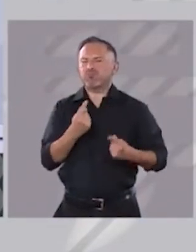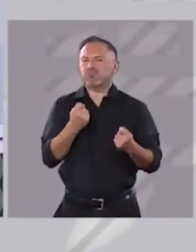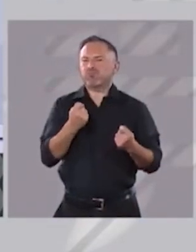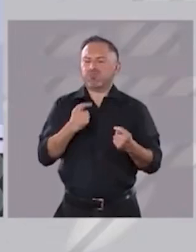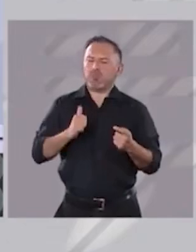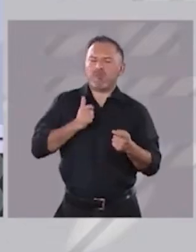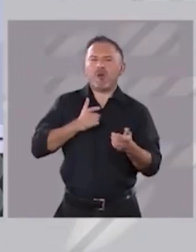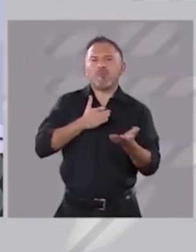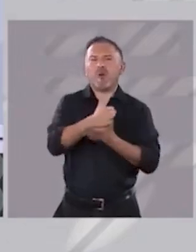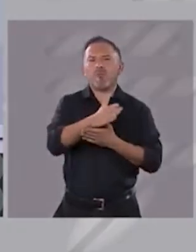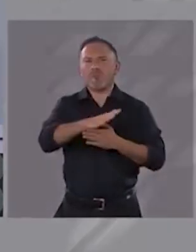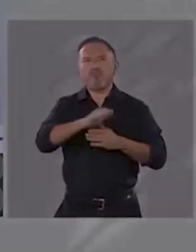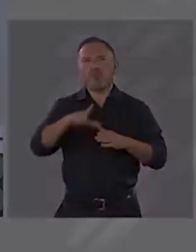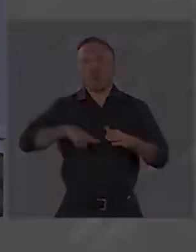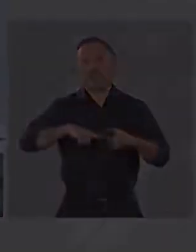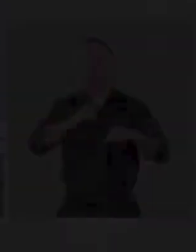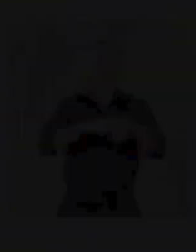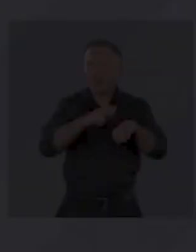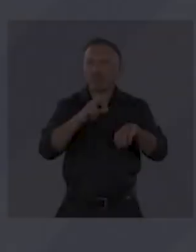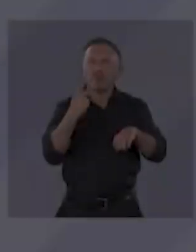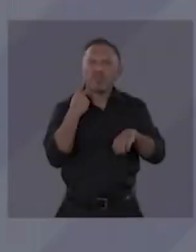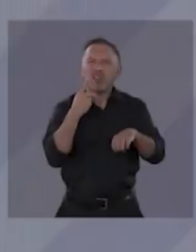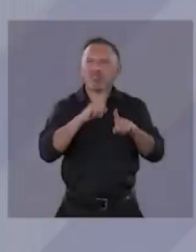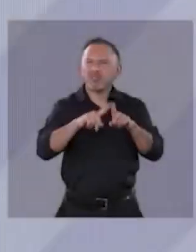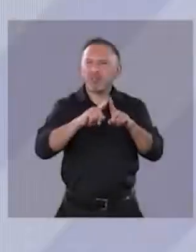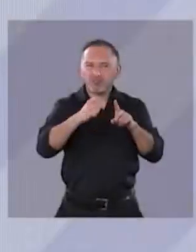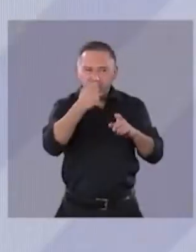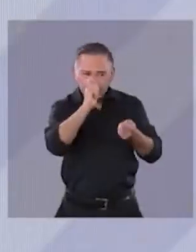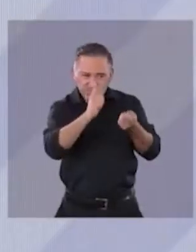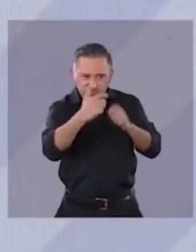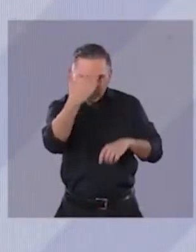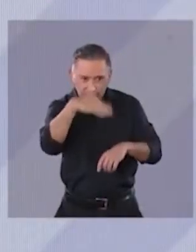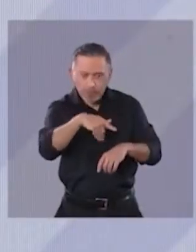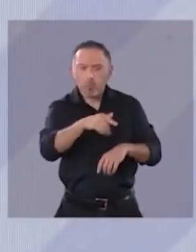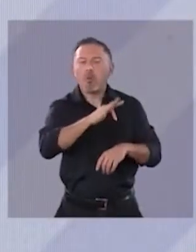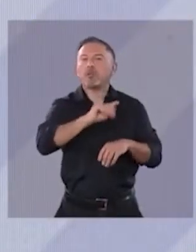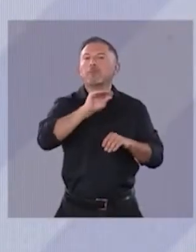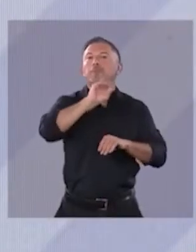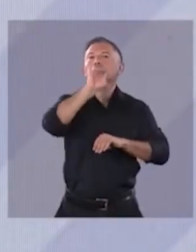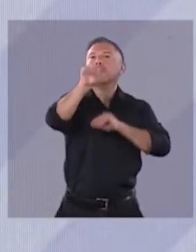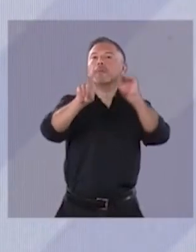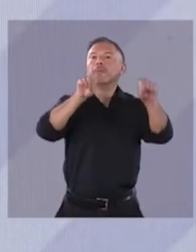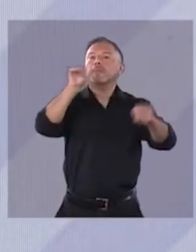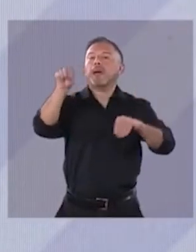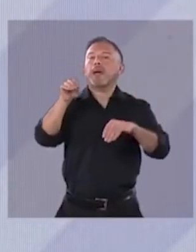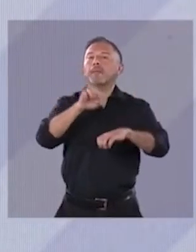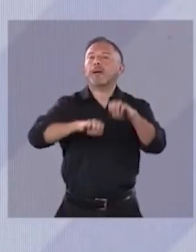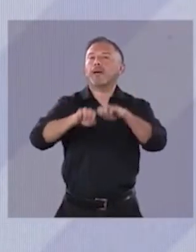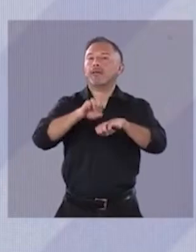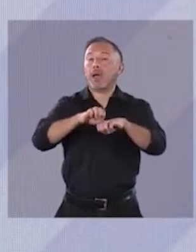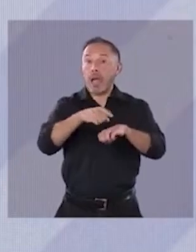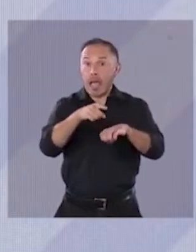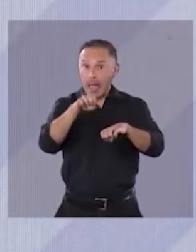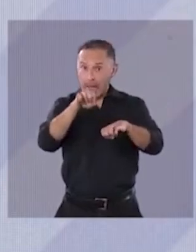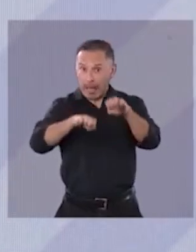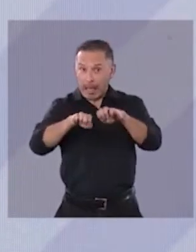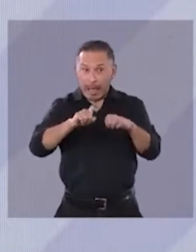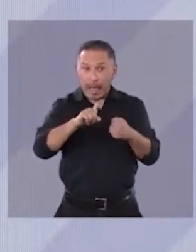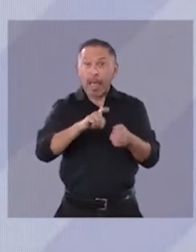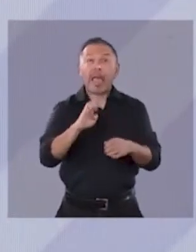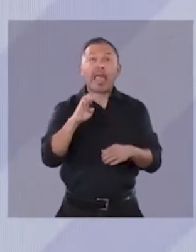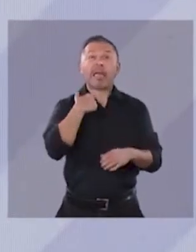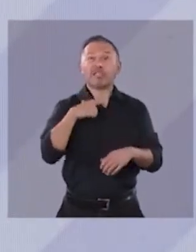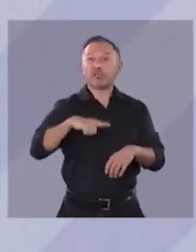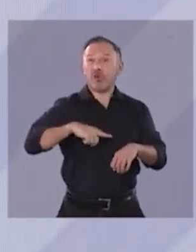se procura la paz en todo el mundo. Las embajadas van a dejar de ser un refugio para delincuentes, para